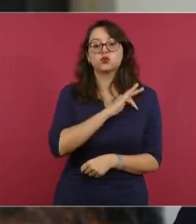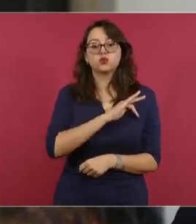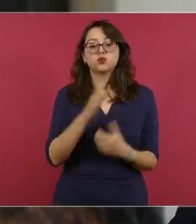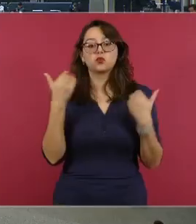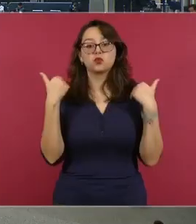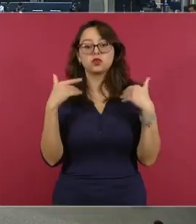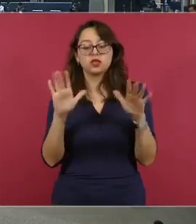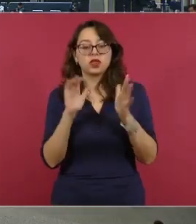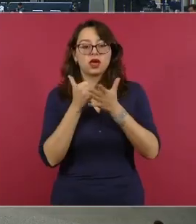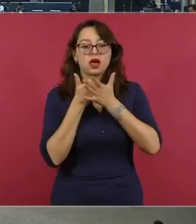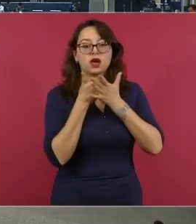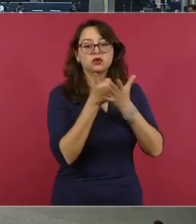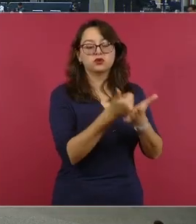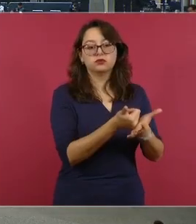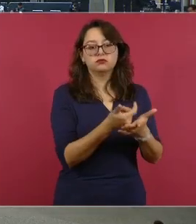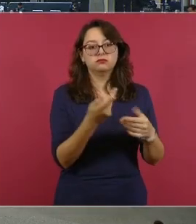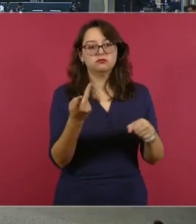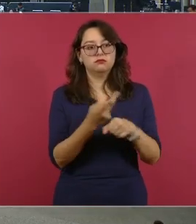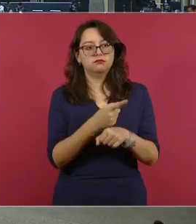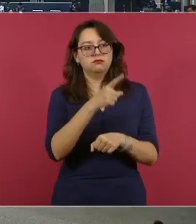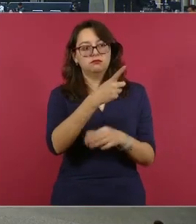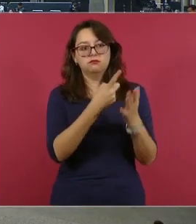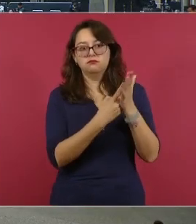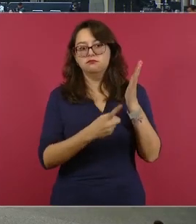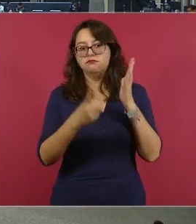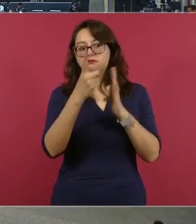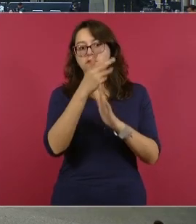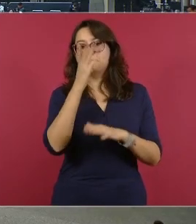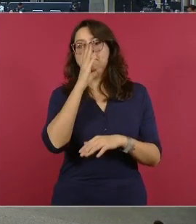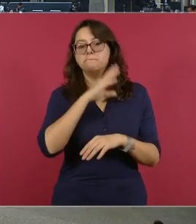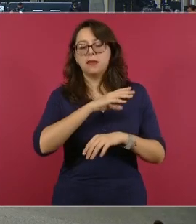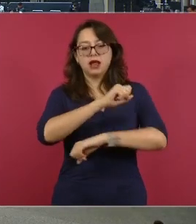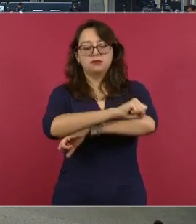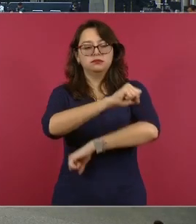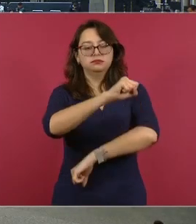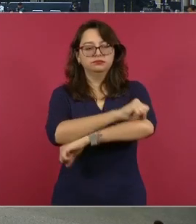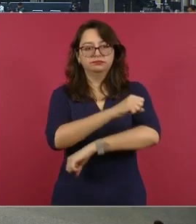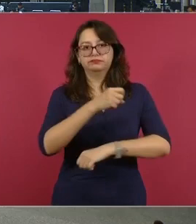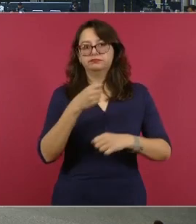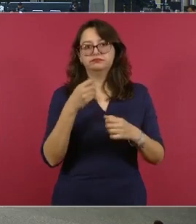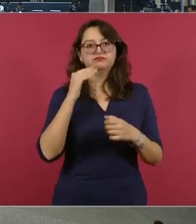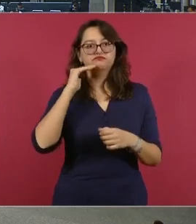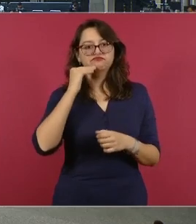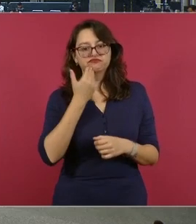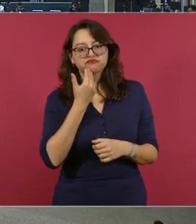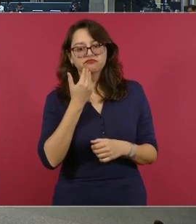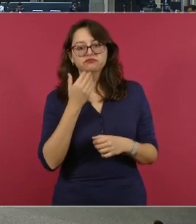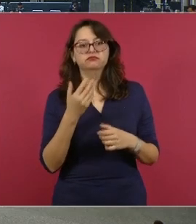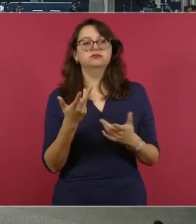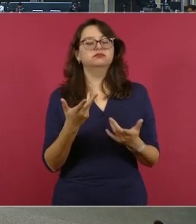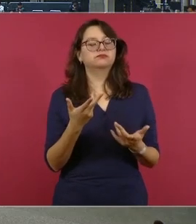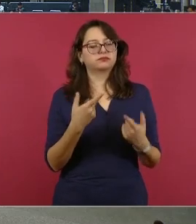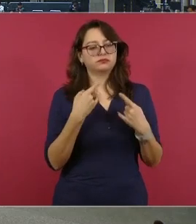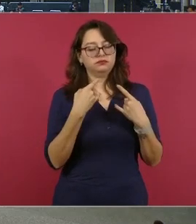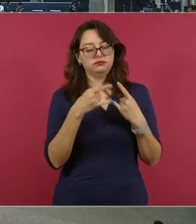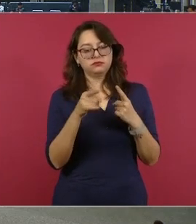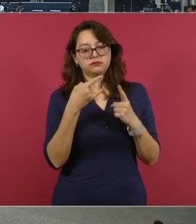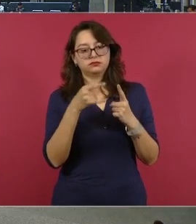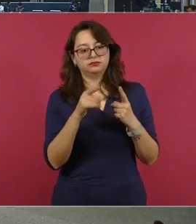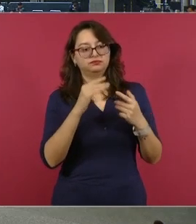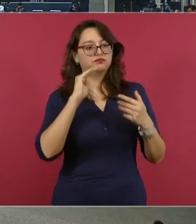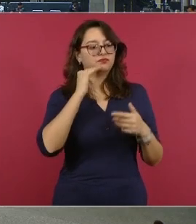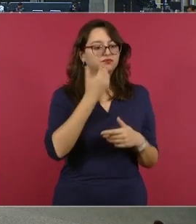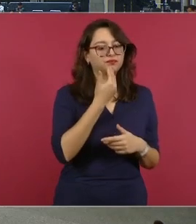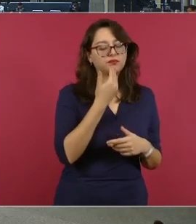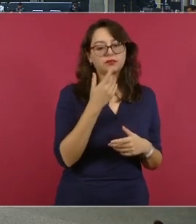alguien, pues las ventanas no cierran, las puertas tampoco, todos los estacionamientos corre agua como si estuvieran abiertas